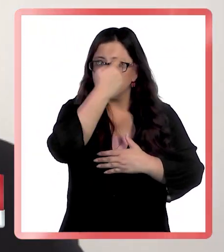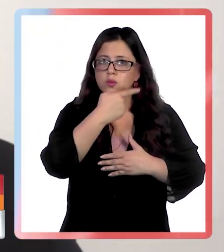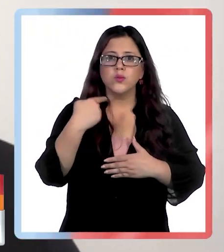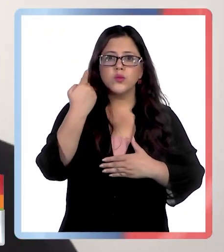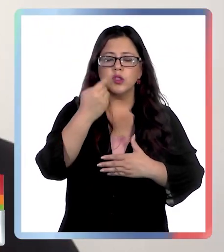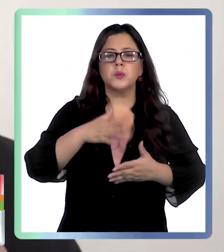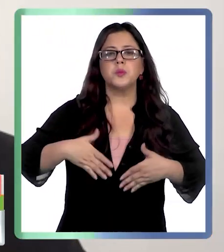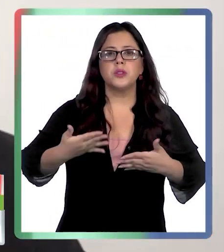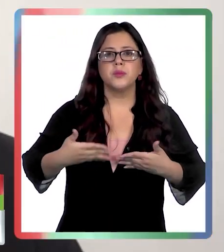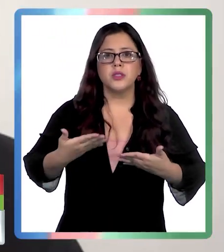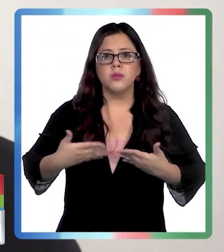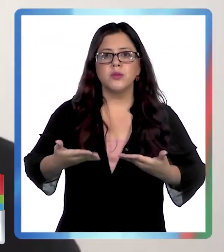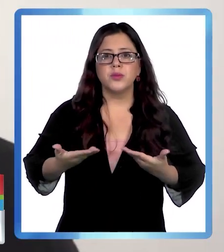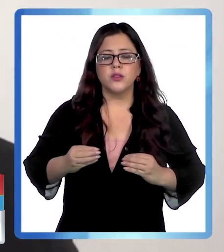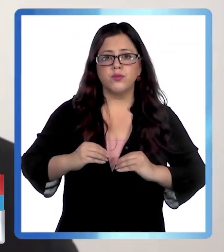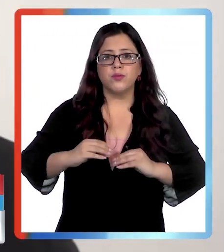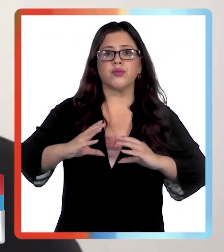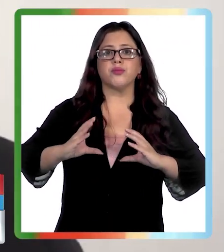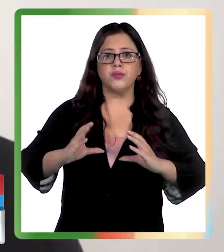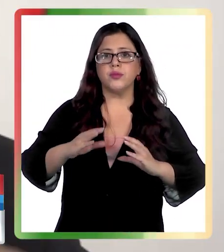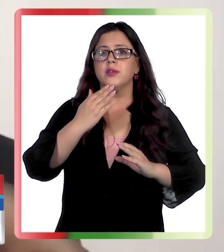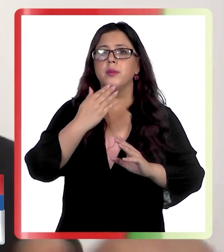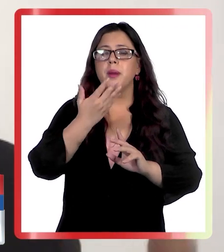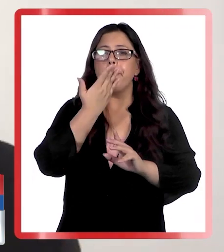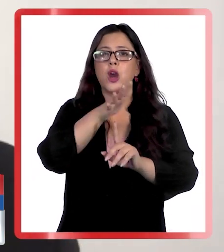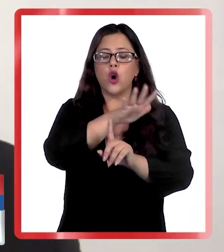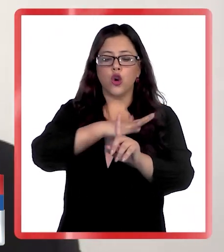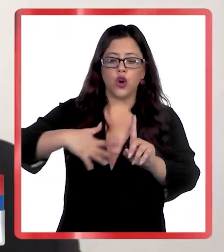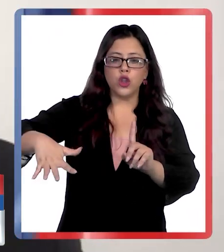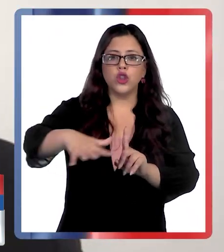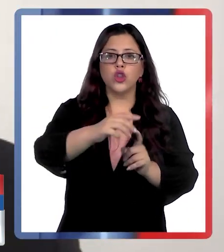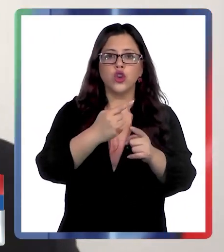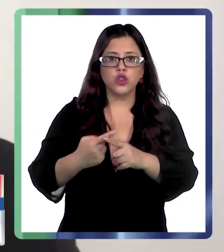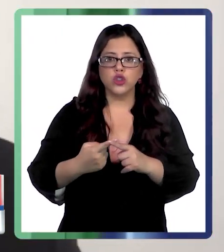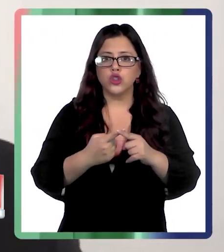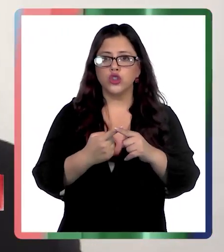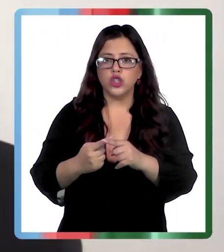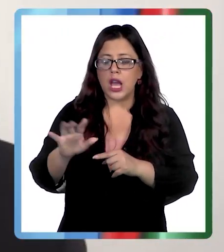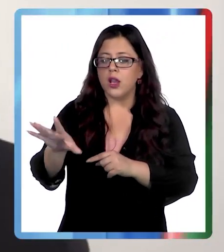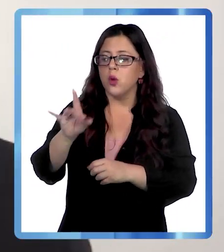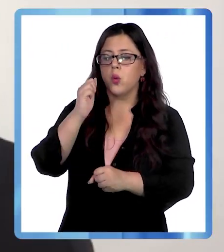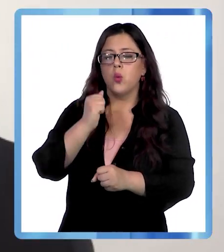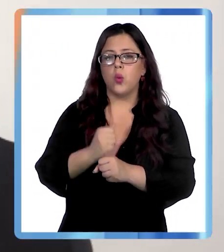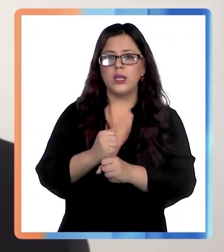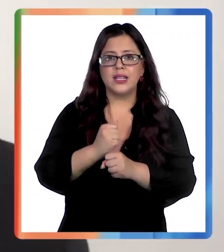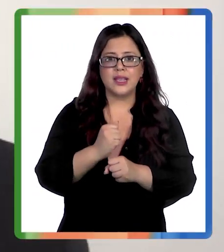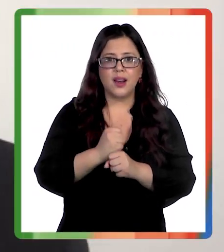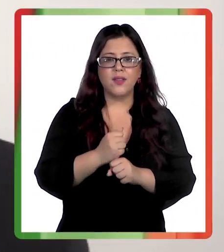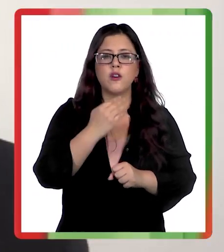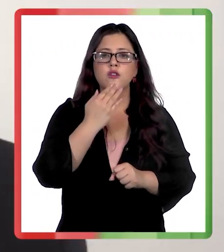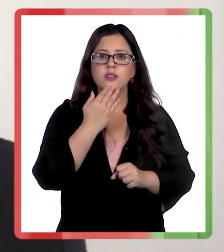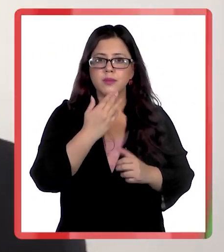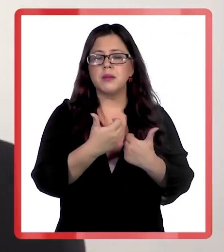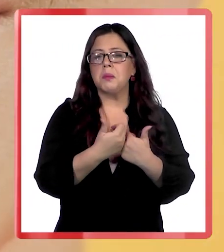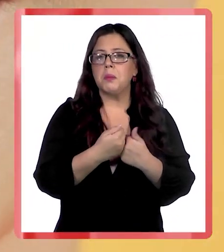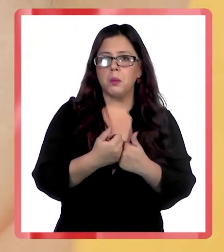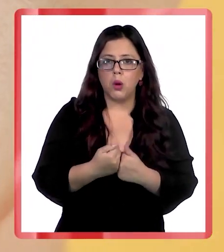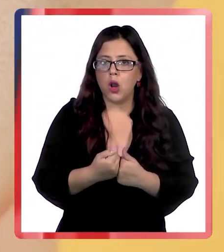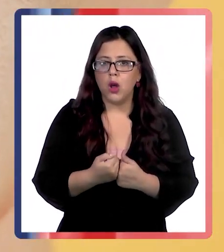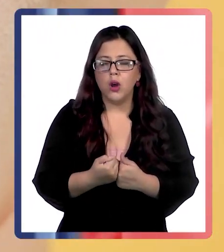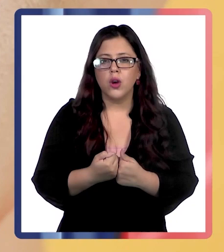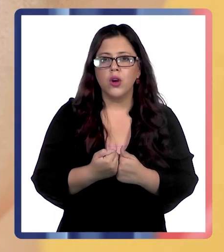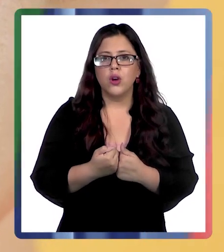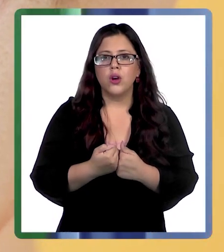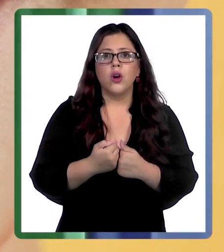estética el autoestima mejora su entorno social encontró un trabajo encontró